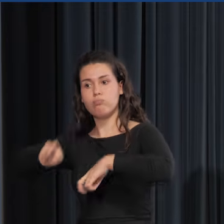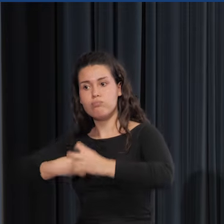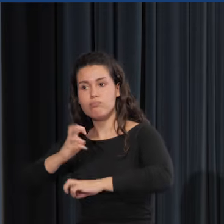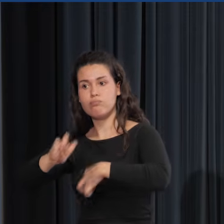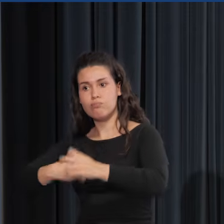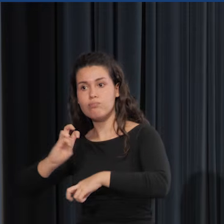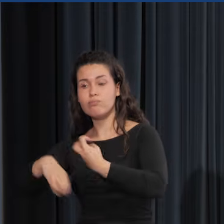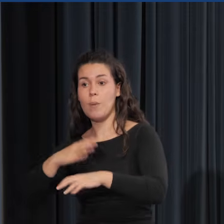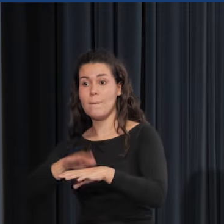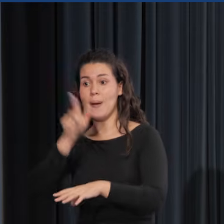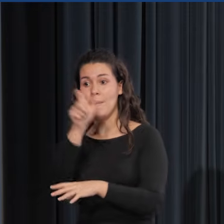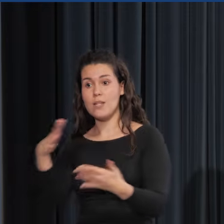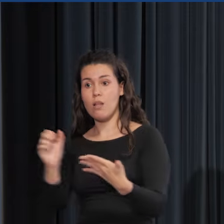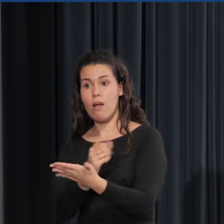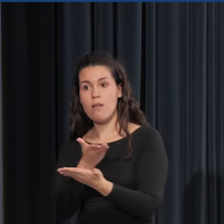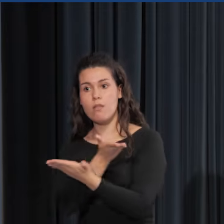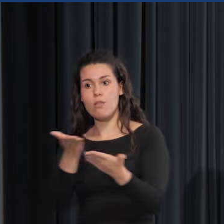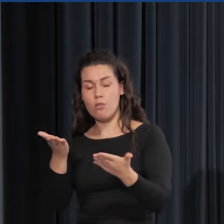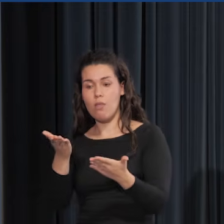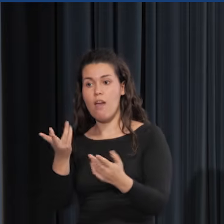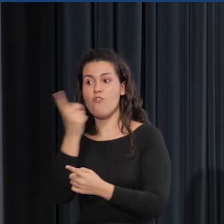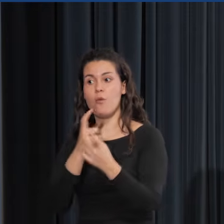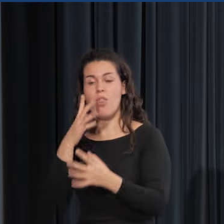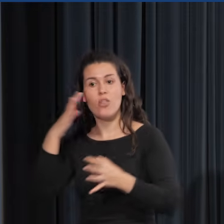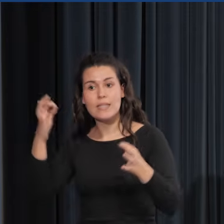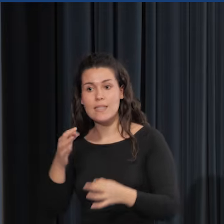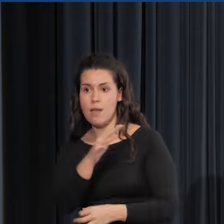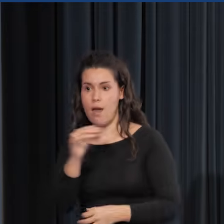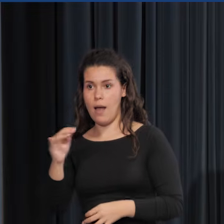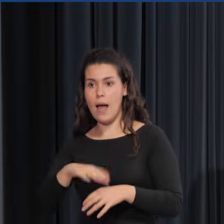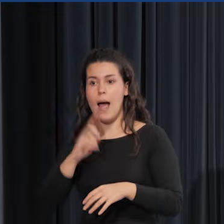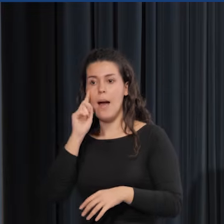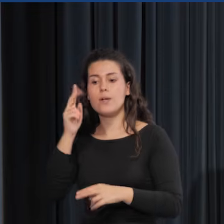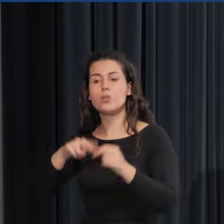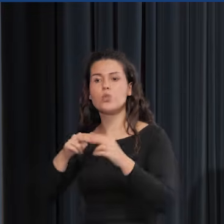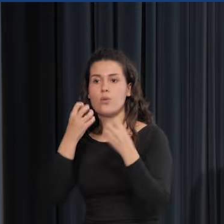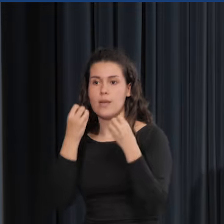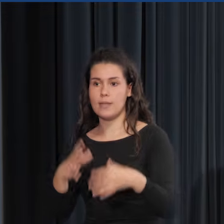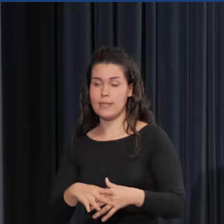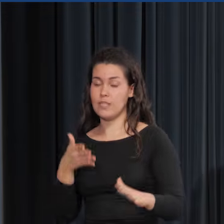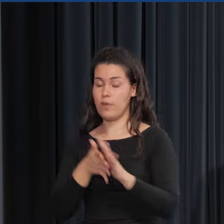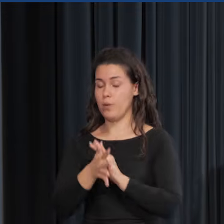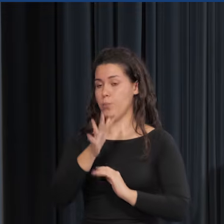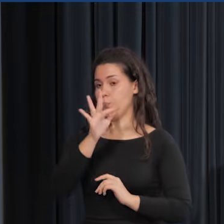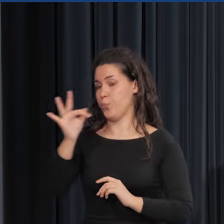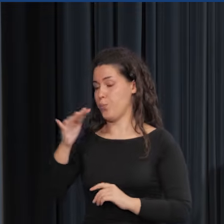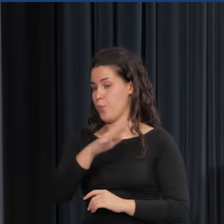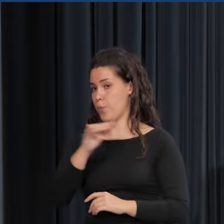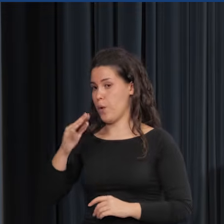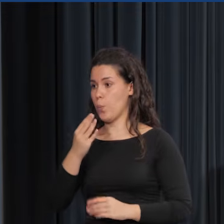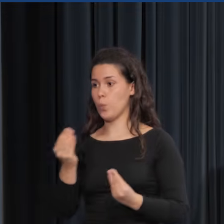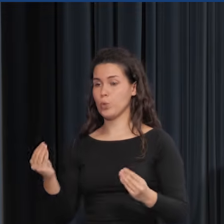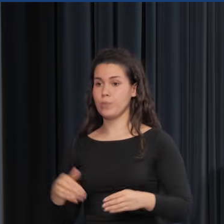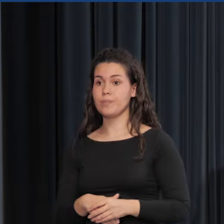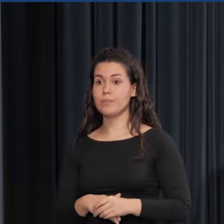la información real de cómo es el activo en cada momento. Con lo cual, son muchas ventajas. Como digo, pues desde el punto de vista preventivo,